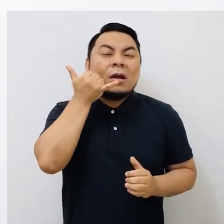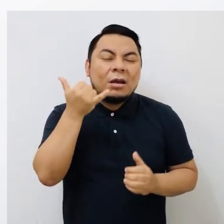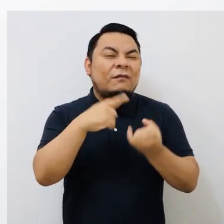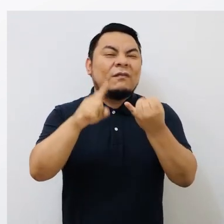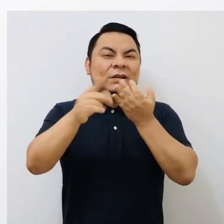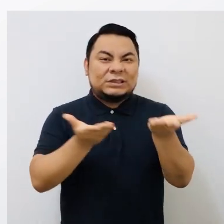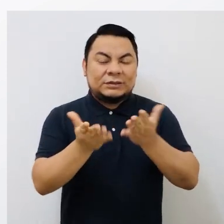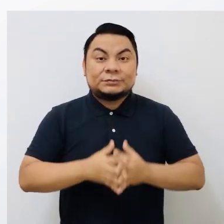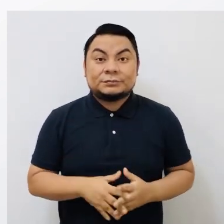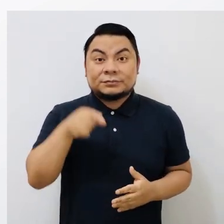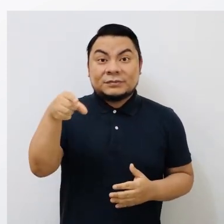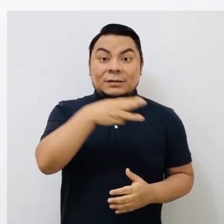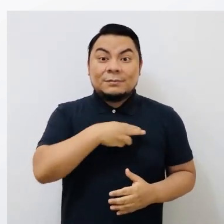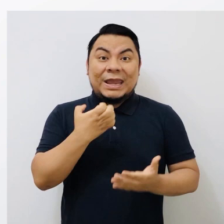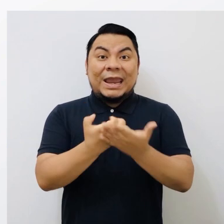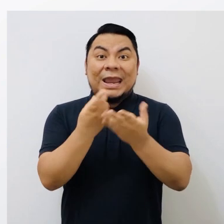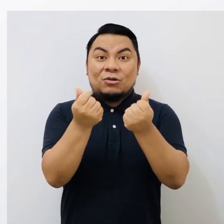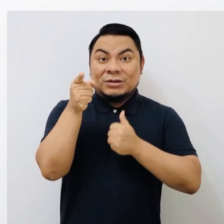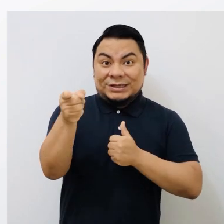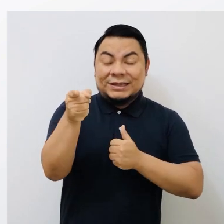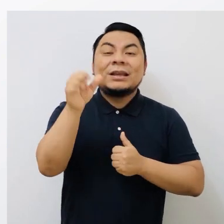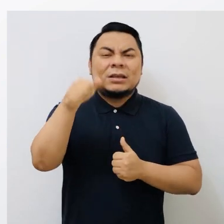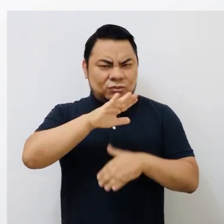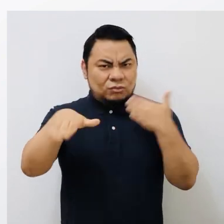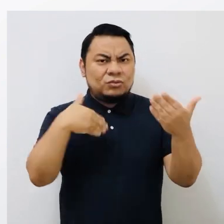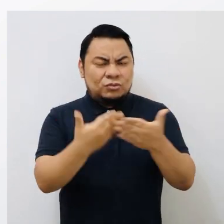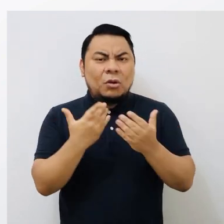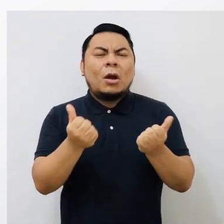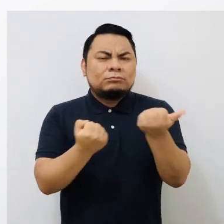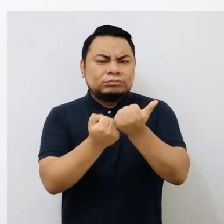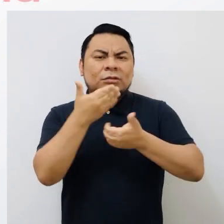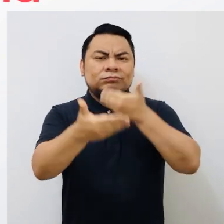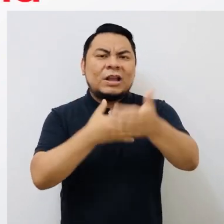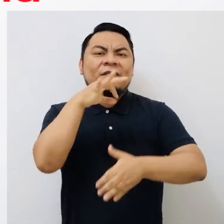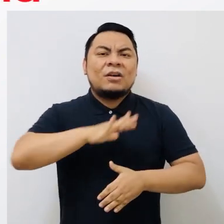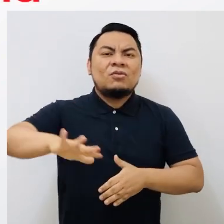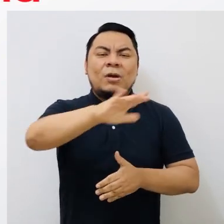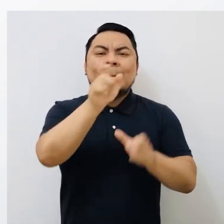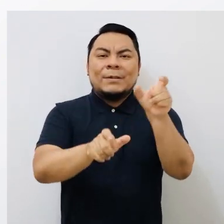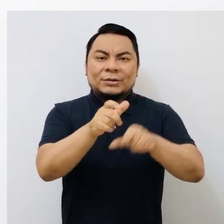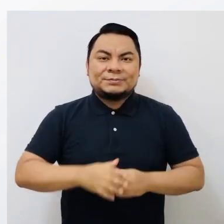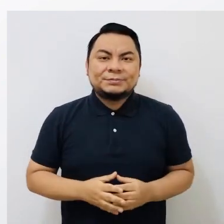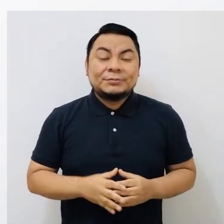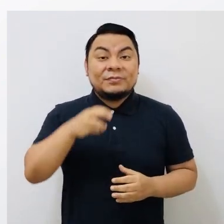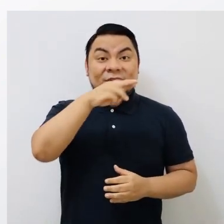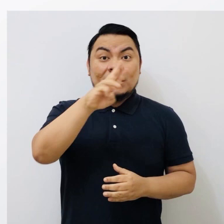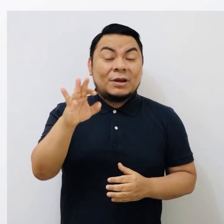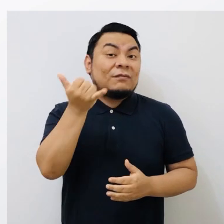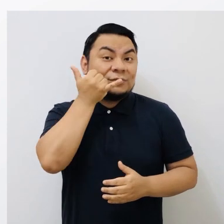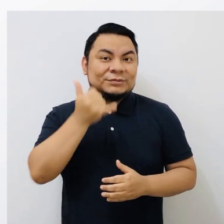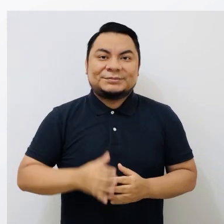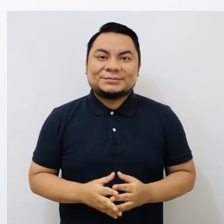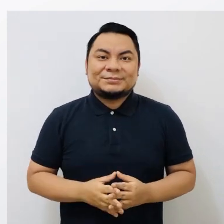otros servicios. En el MEF, seguimos fortaleciendo nuestros canales virtuales en beneficio de la ciudadanía.